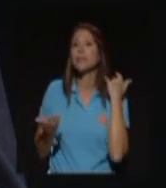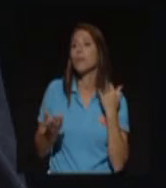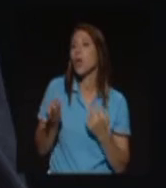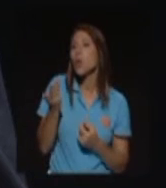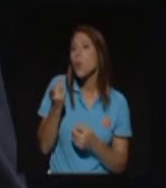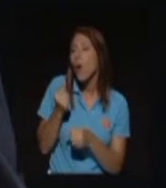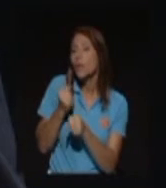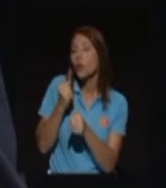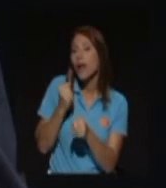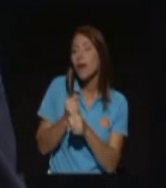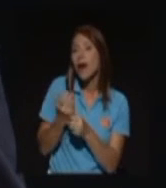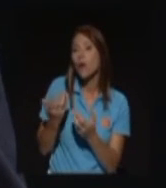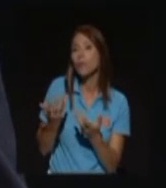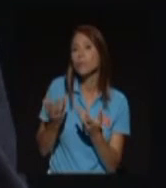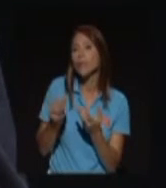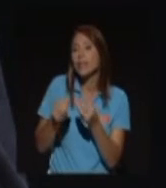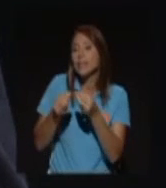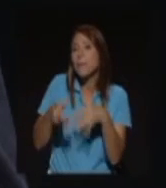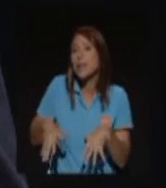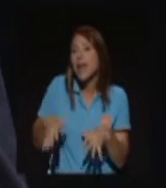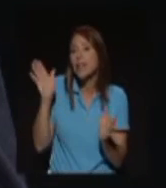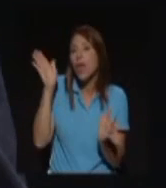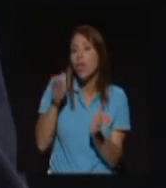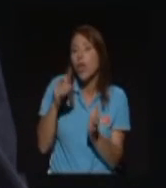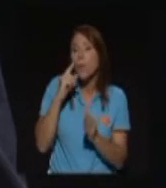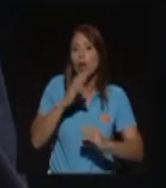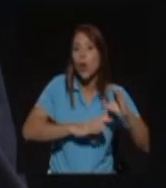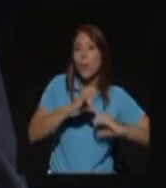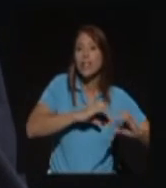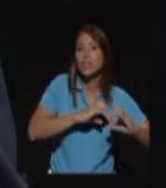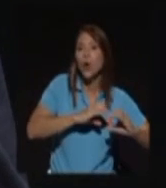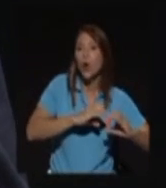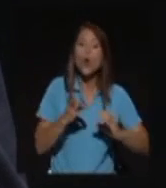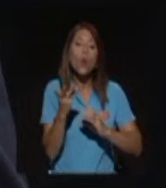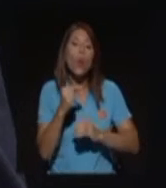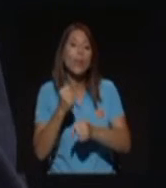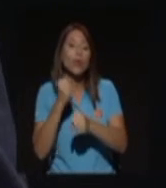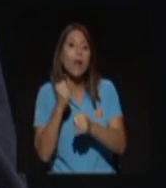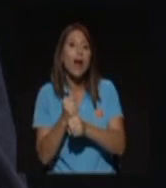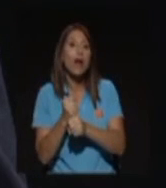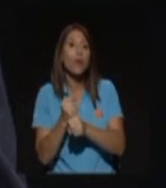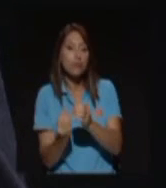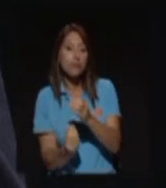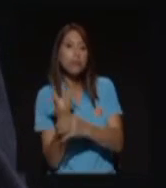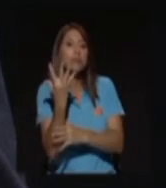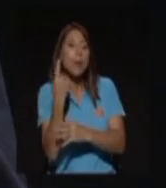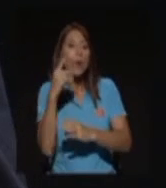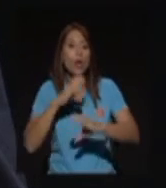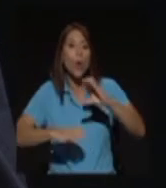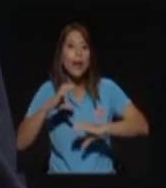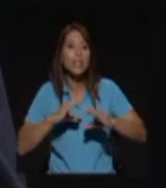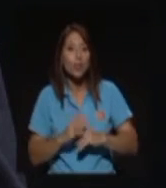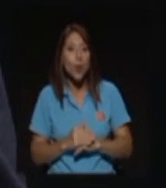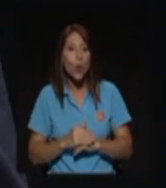cuánto trabajo se pierde por el comercio, cuánto trabajo se crea por el comercio, y cuánto trabajo